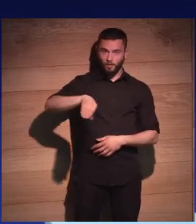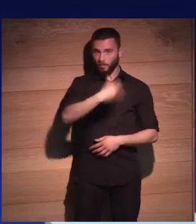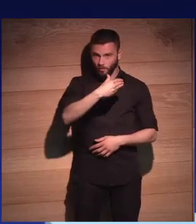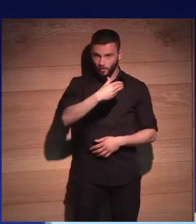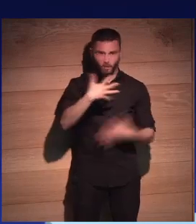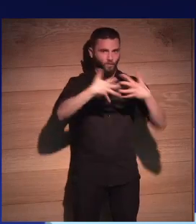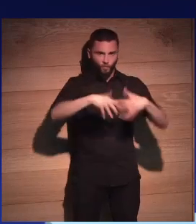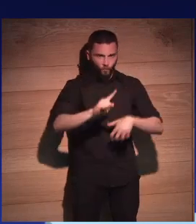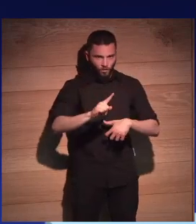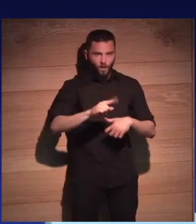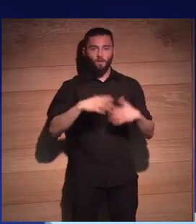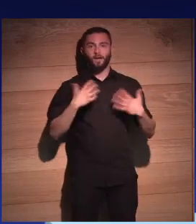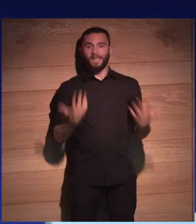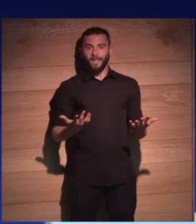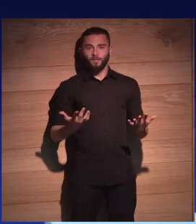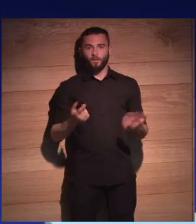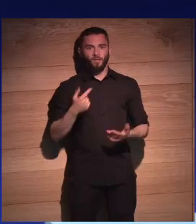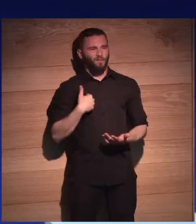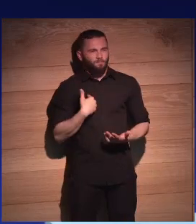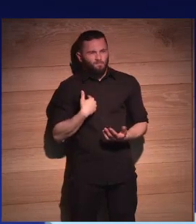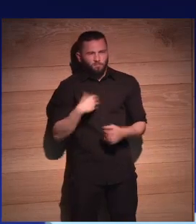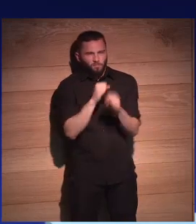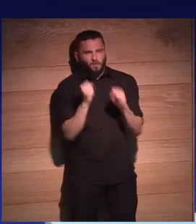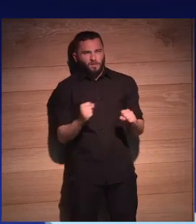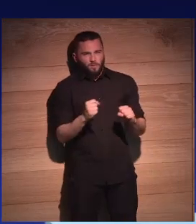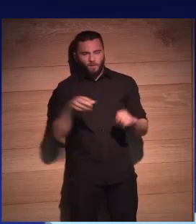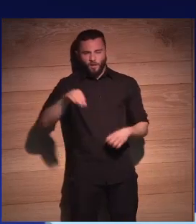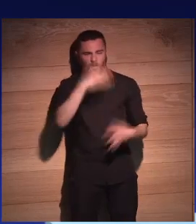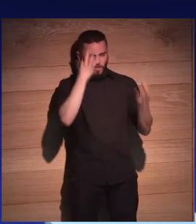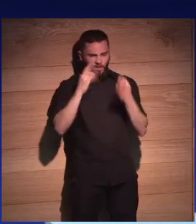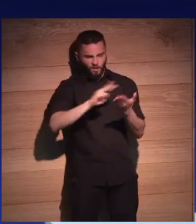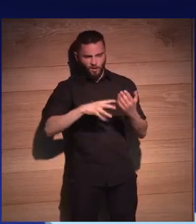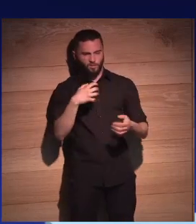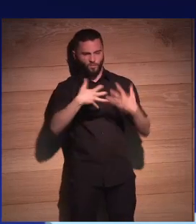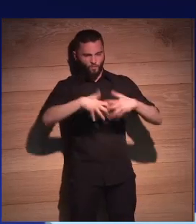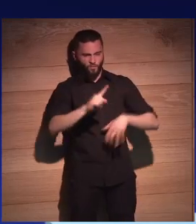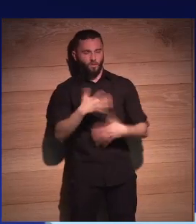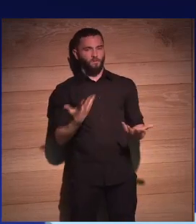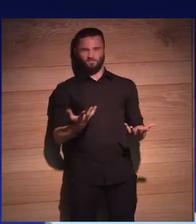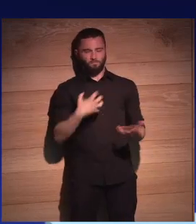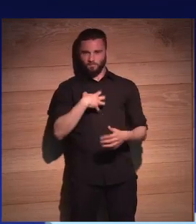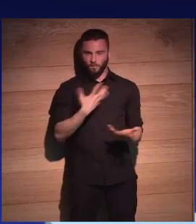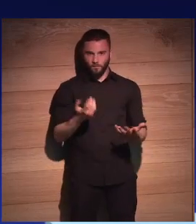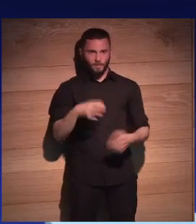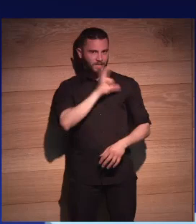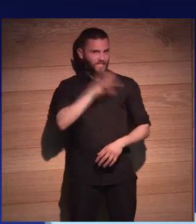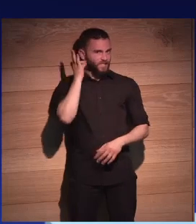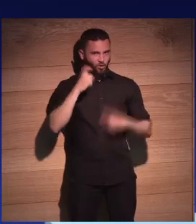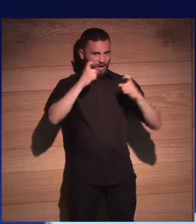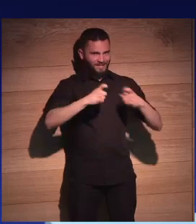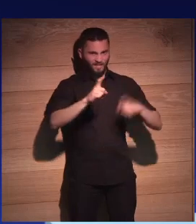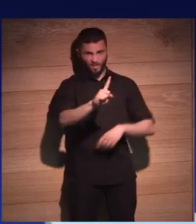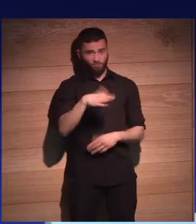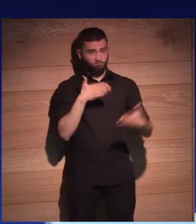sacaba. Y aquello no funcionaba. Y no podía creer que no funcionara para leer mis datos. Hasta que yo le dije, señora, no lo intente, si está